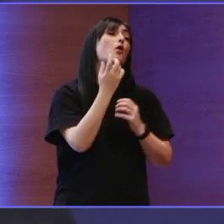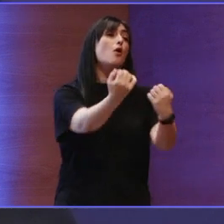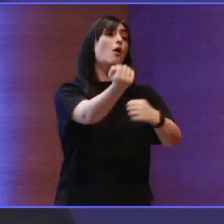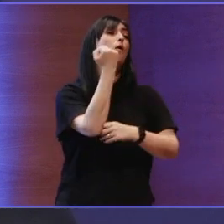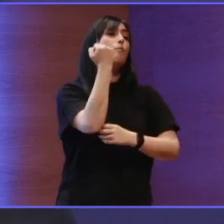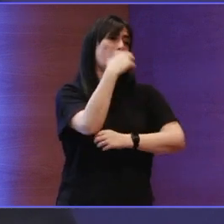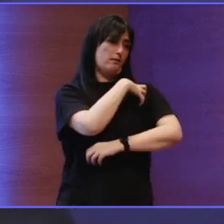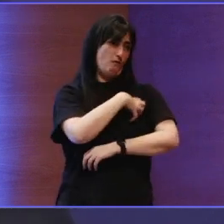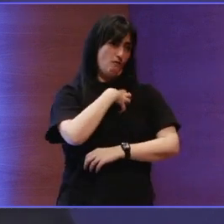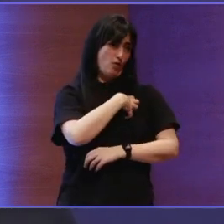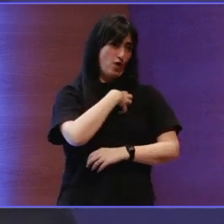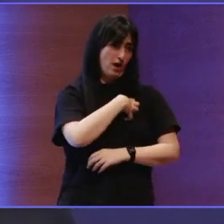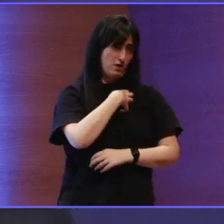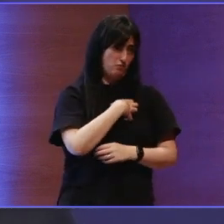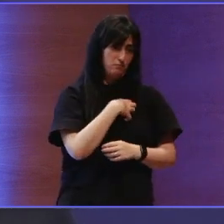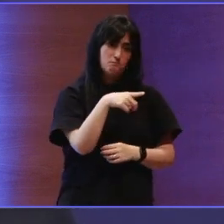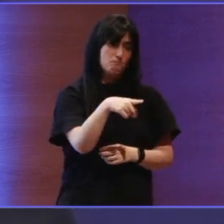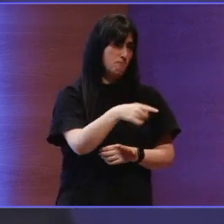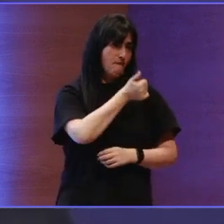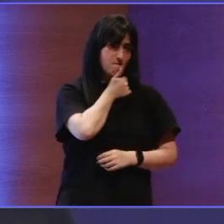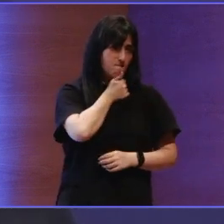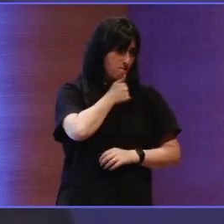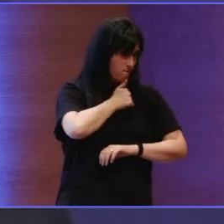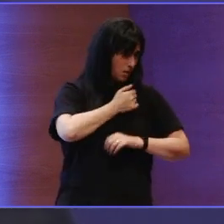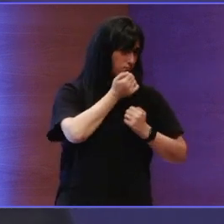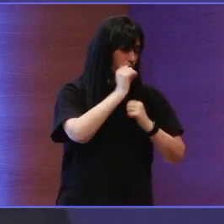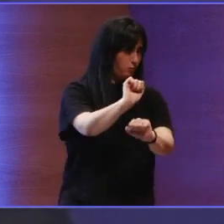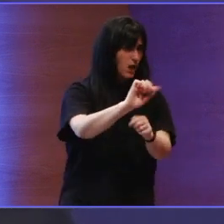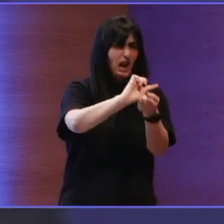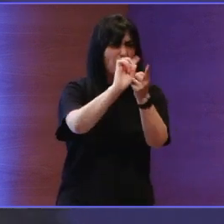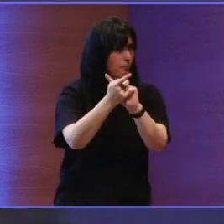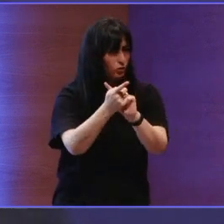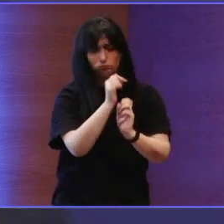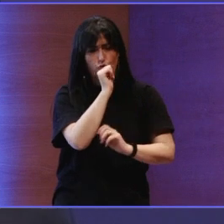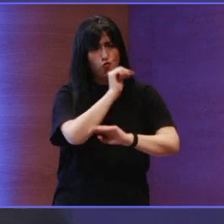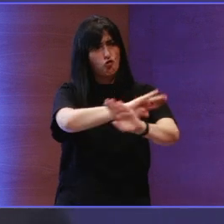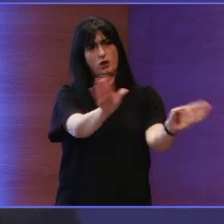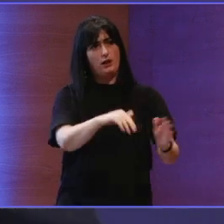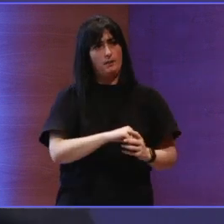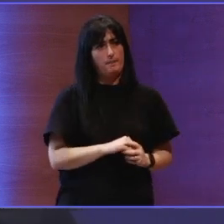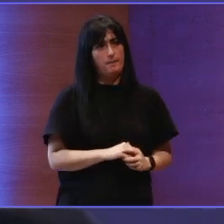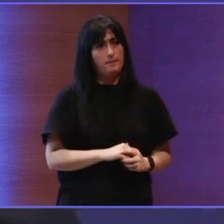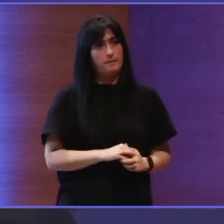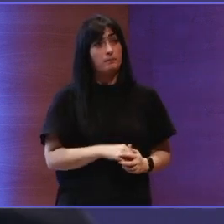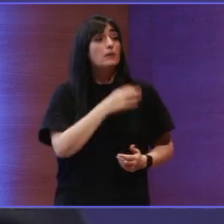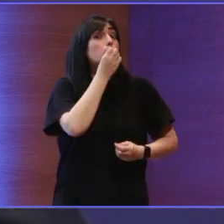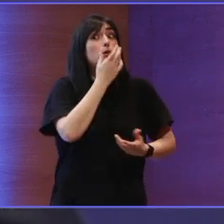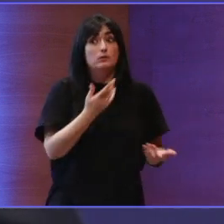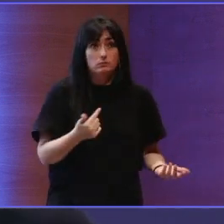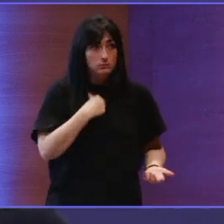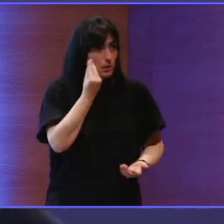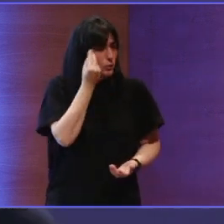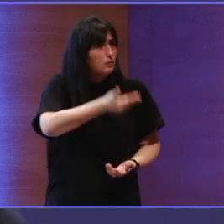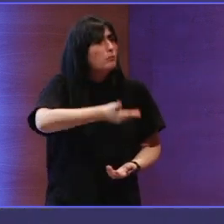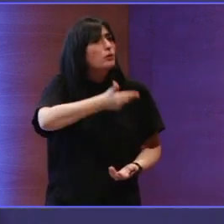funcionarial que se resistió a a introducir cambios Incluso en ese sentido no Bueno a mí me parece que esto